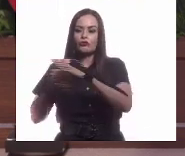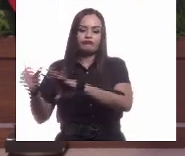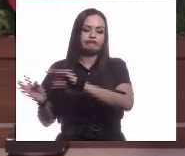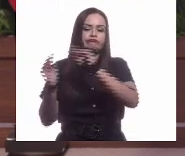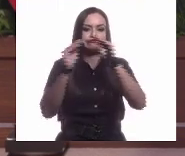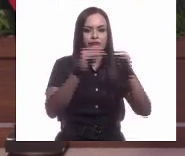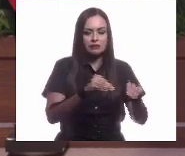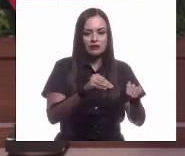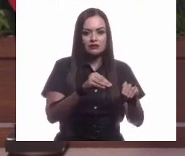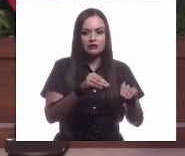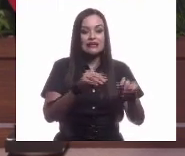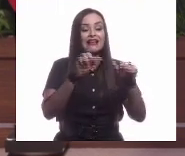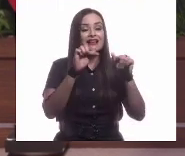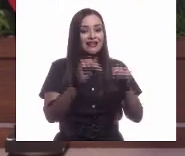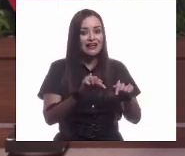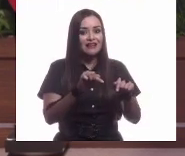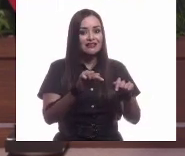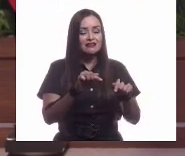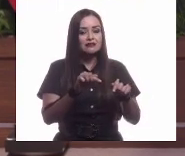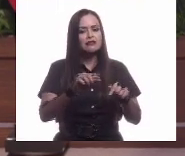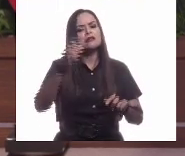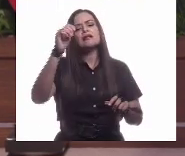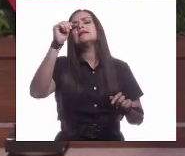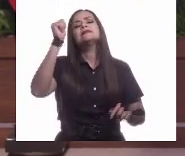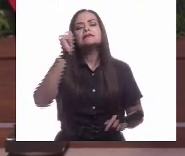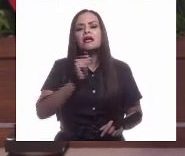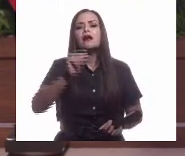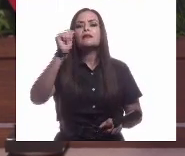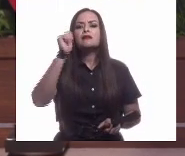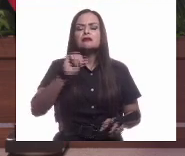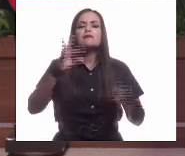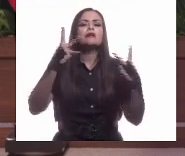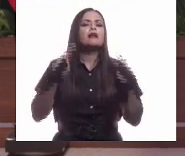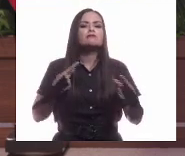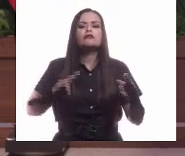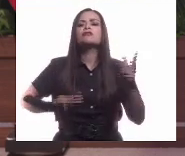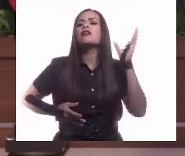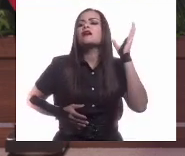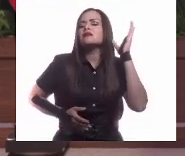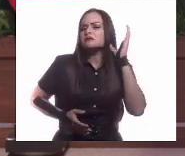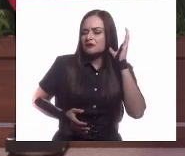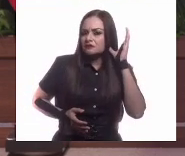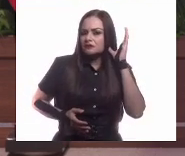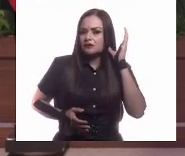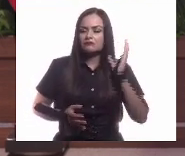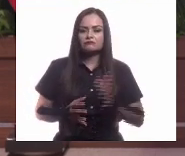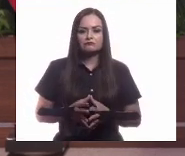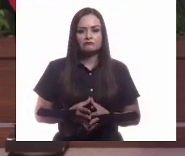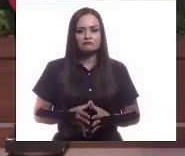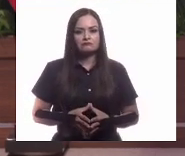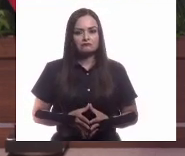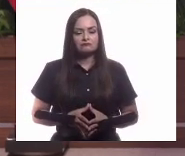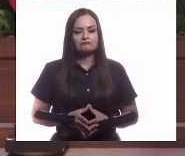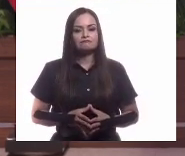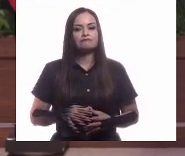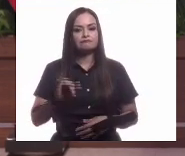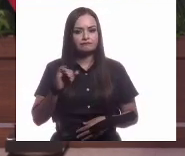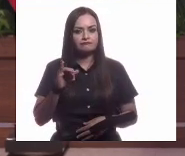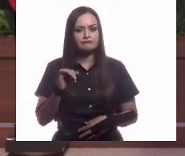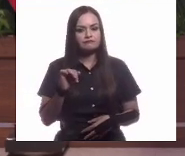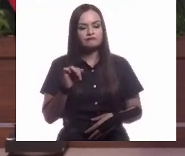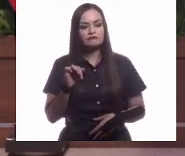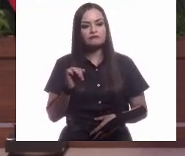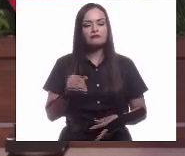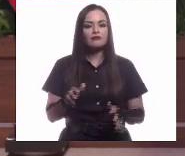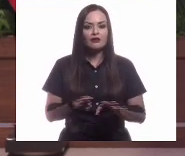donde vamos a garantizar que siempre sea escuchada nuestra voz y que sea sopesada. El decreto respectivo